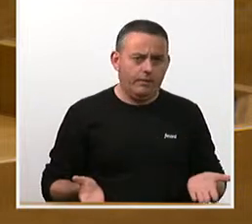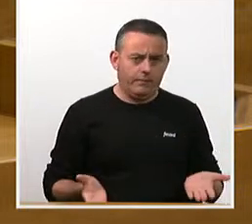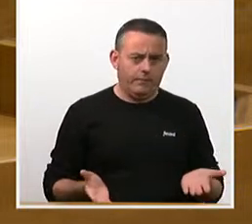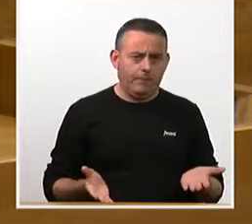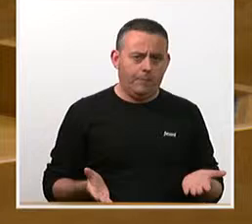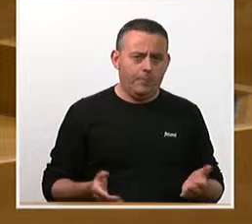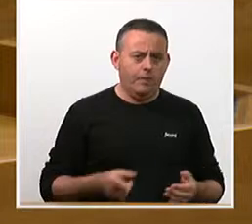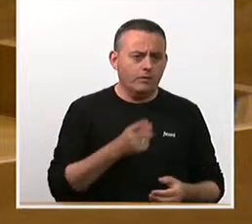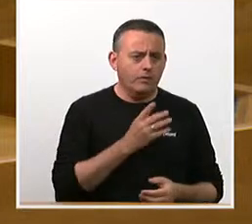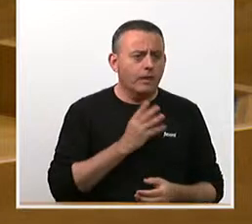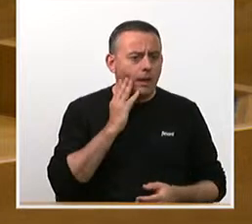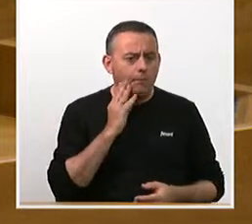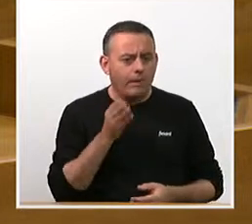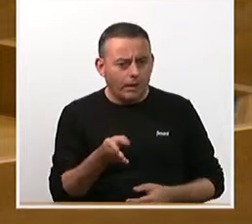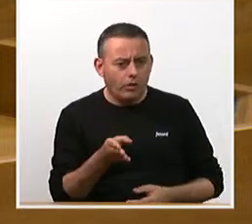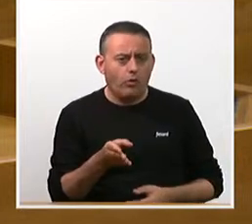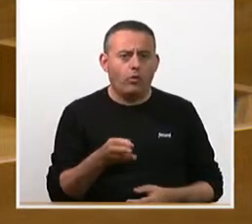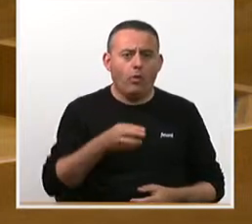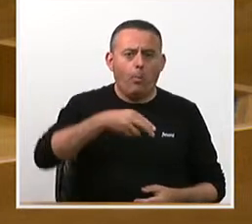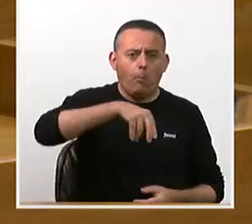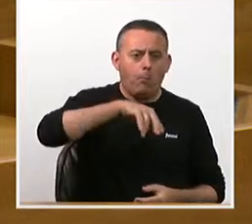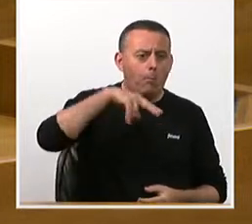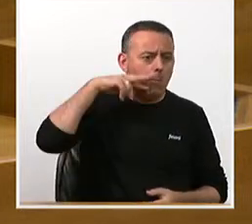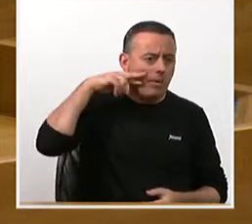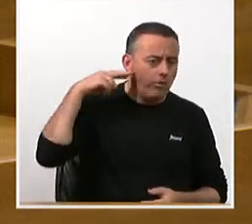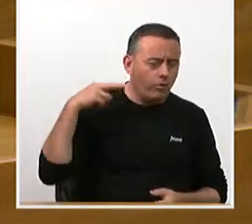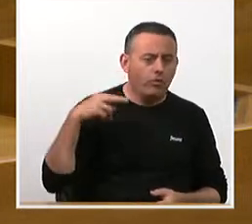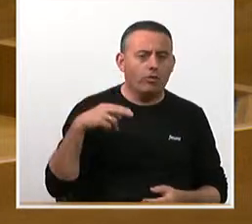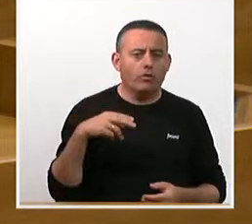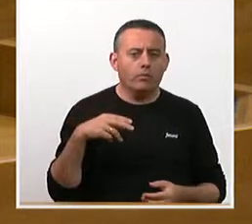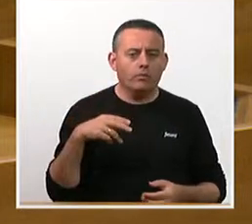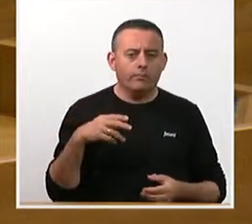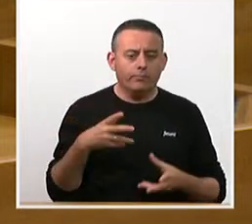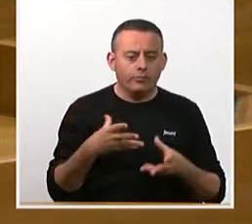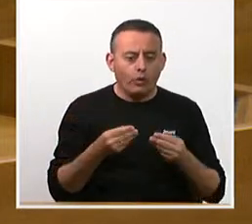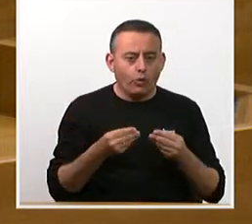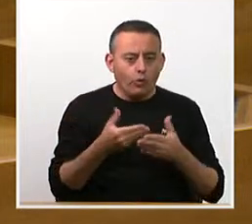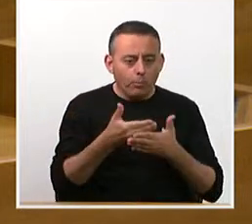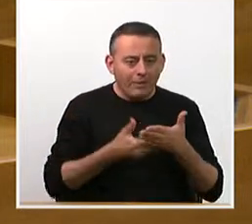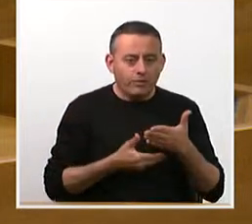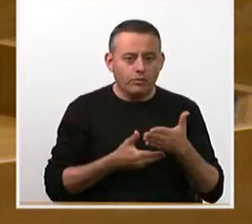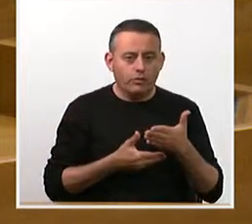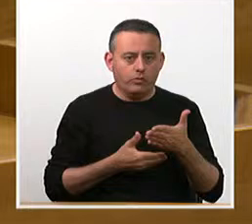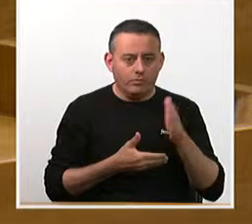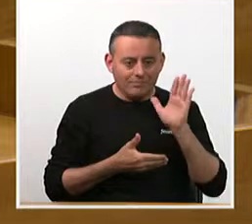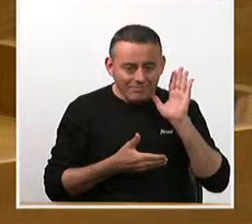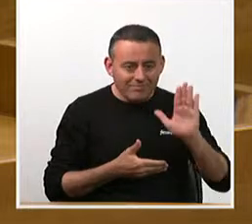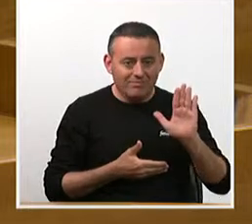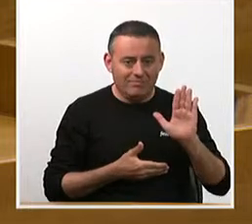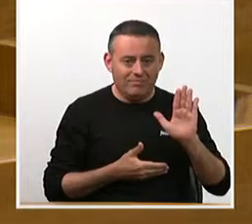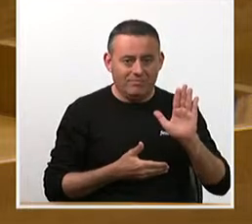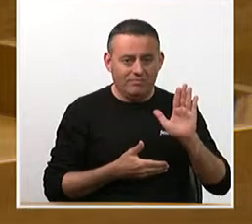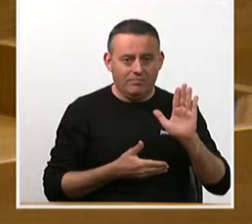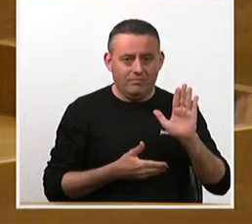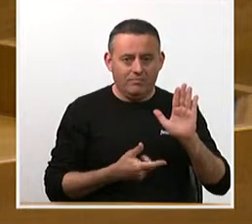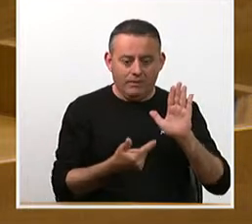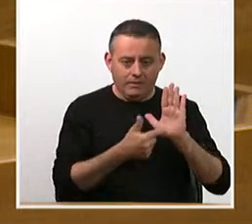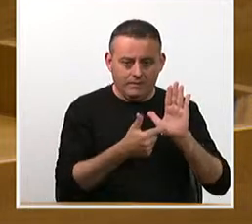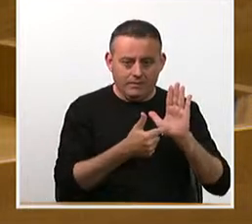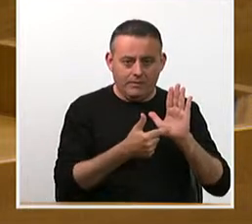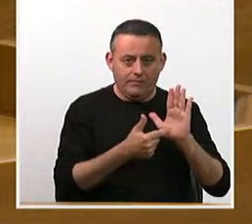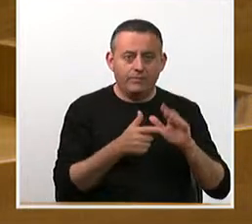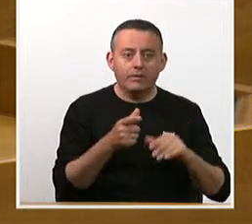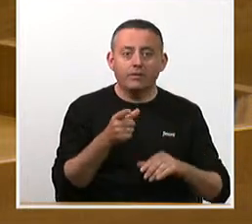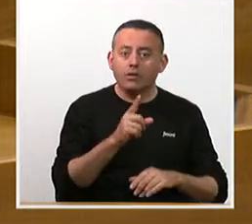la señora camarero al Señor maón que pasen un document que es que no es que public es quea si se va a la